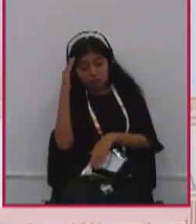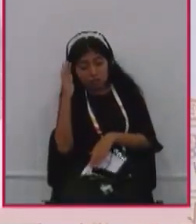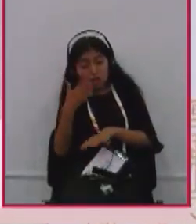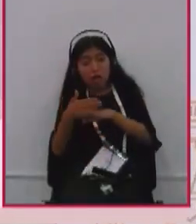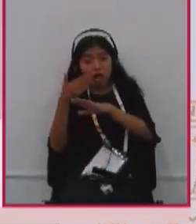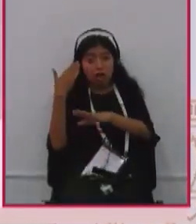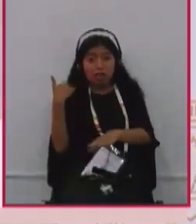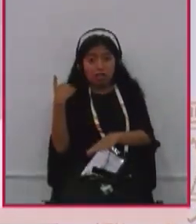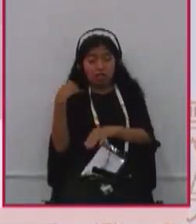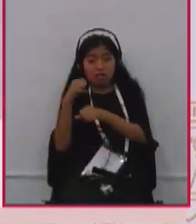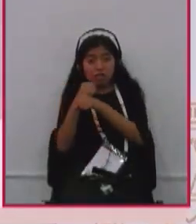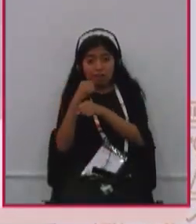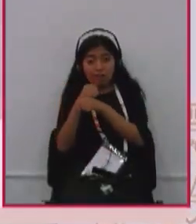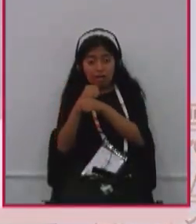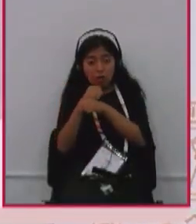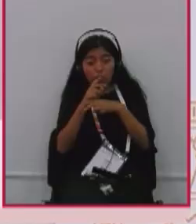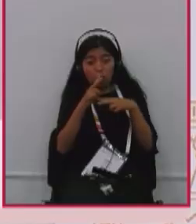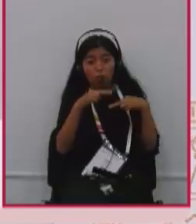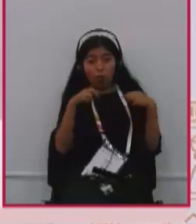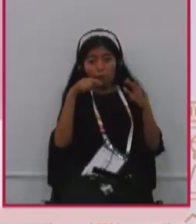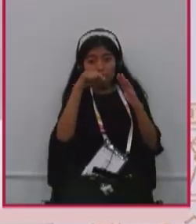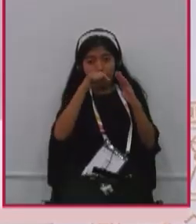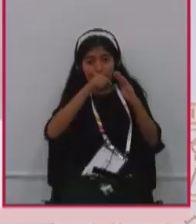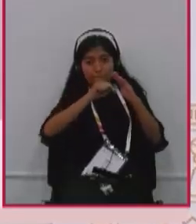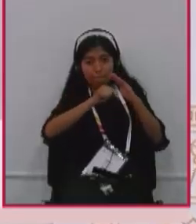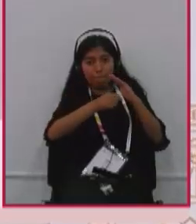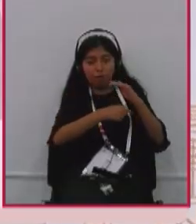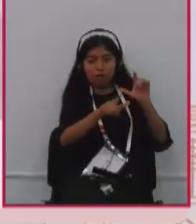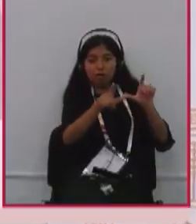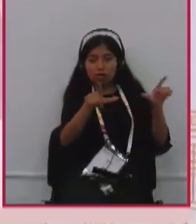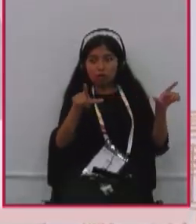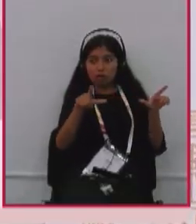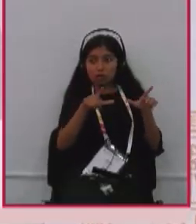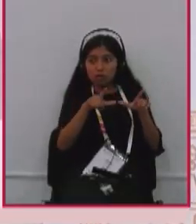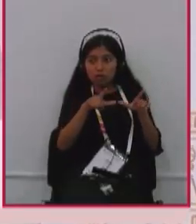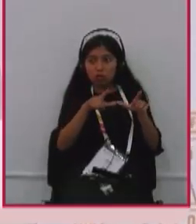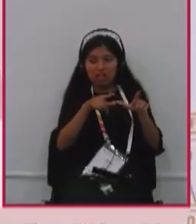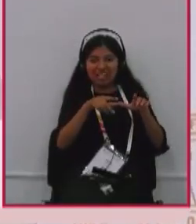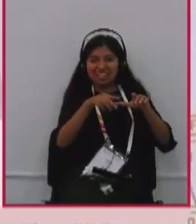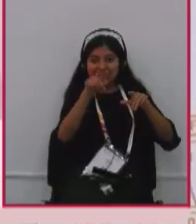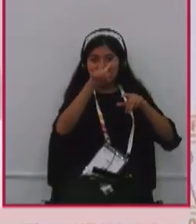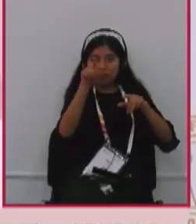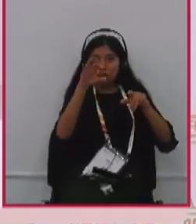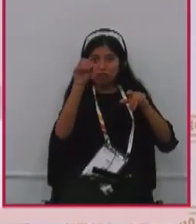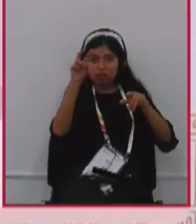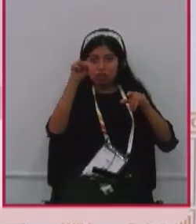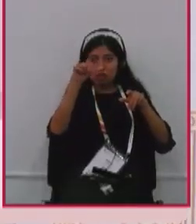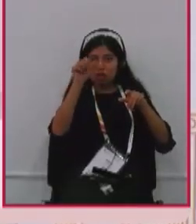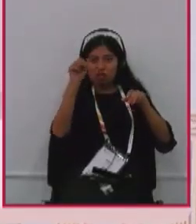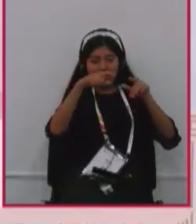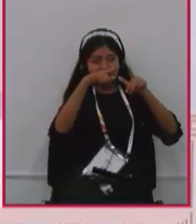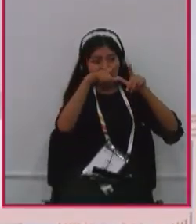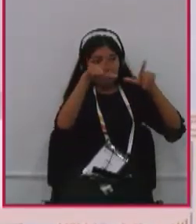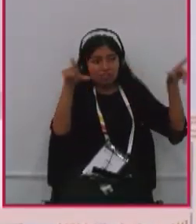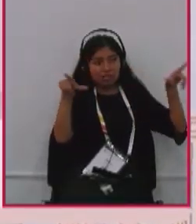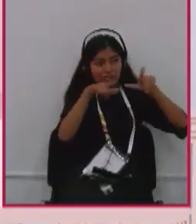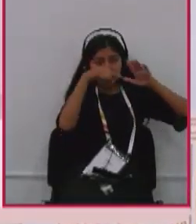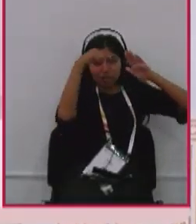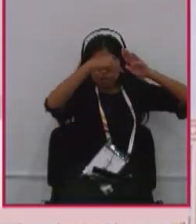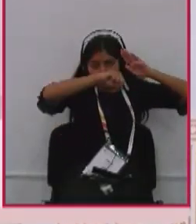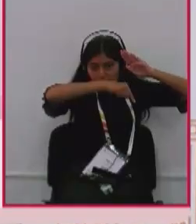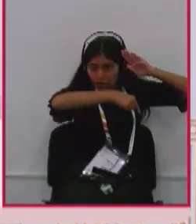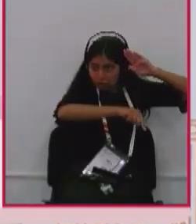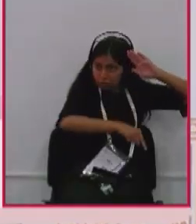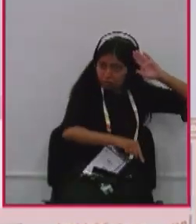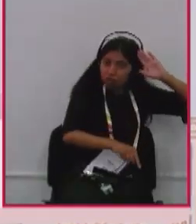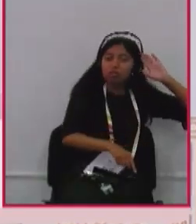de perforación, identificado zonas, no solamente áreas, sino profundidad, donde están haciendo